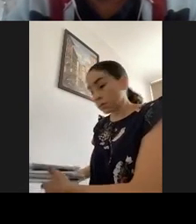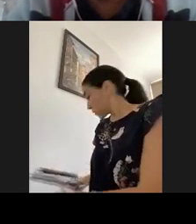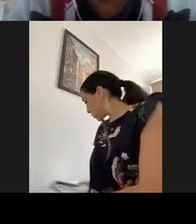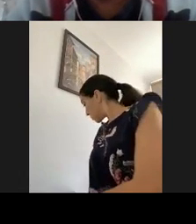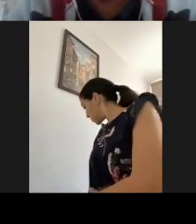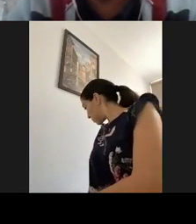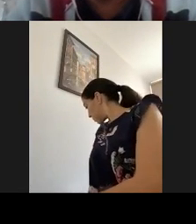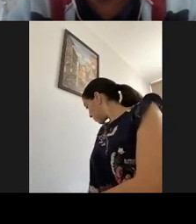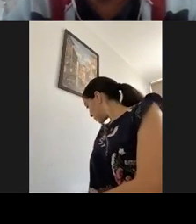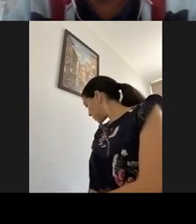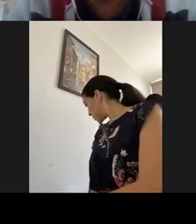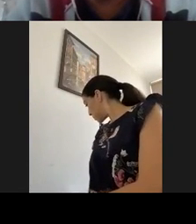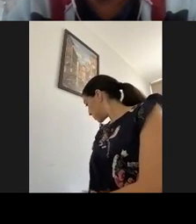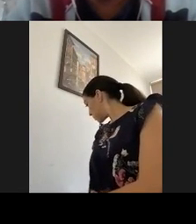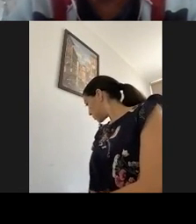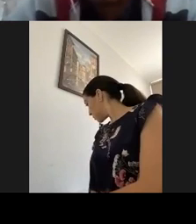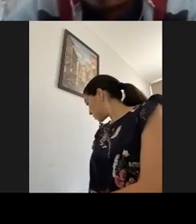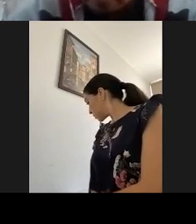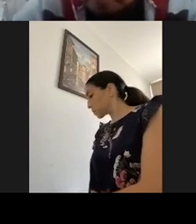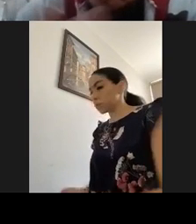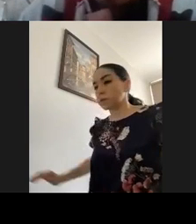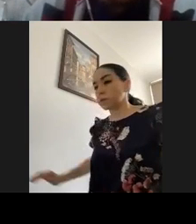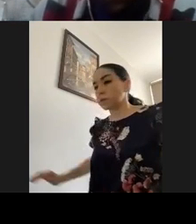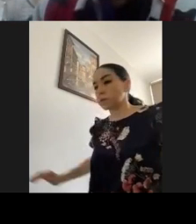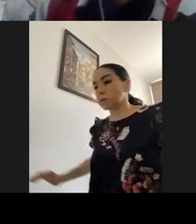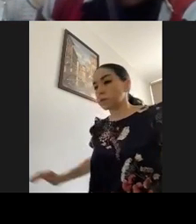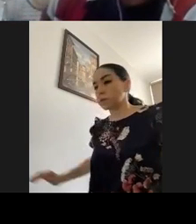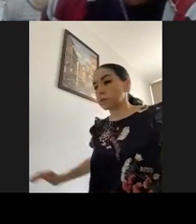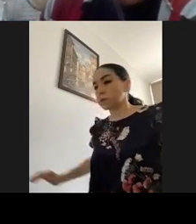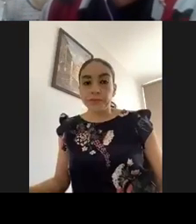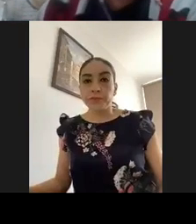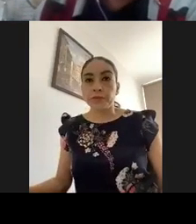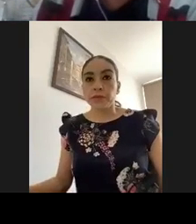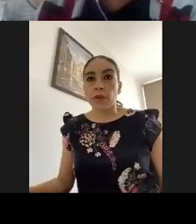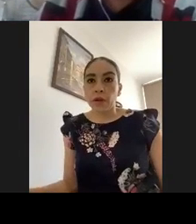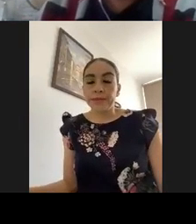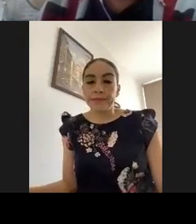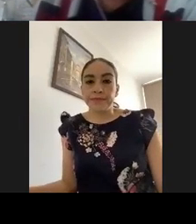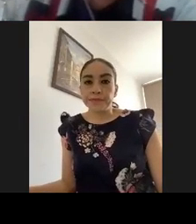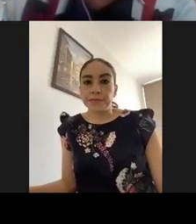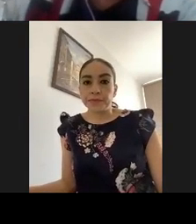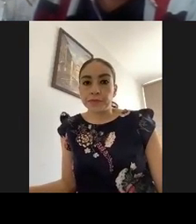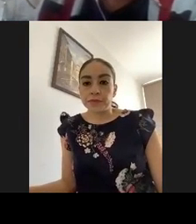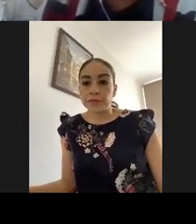muy significativo en la administración, que significa